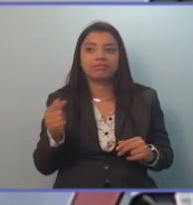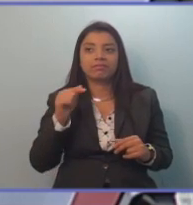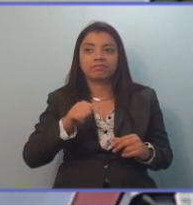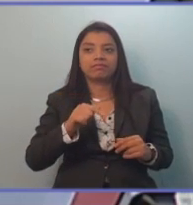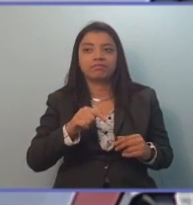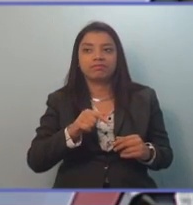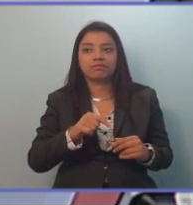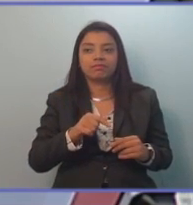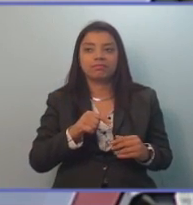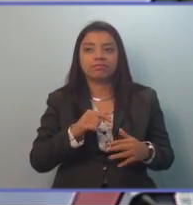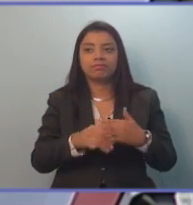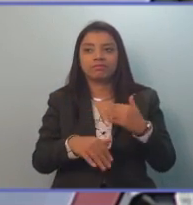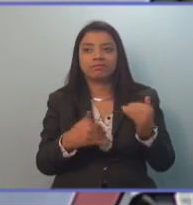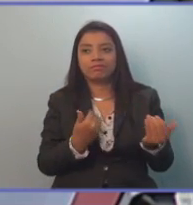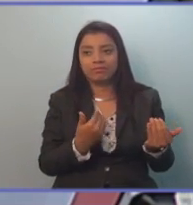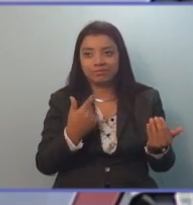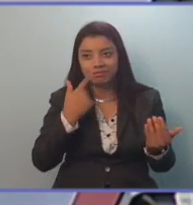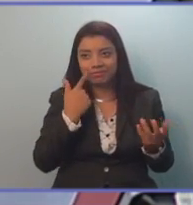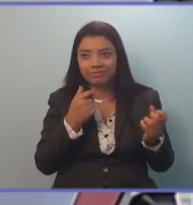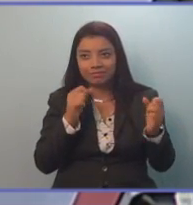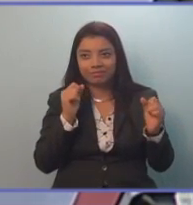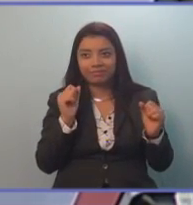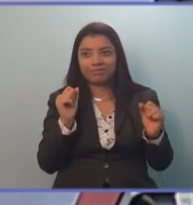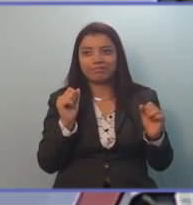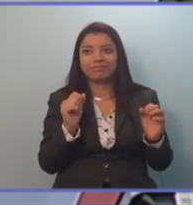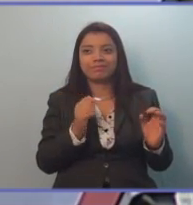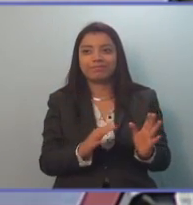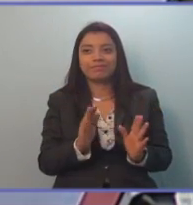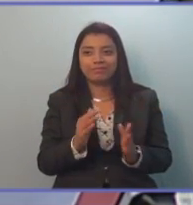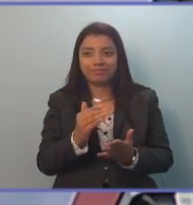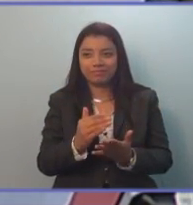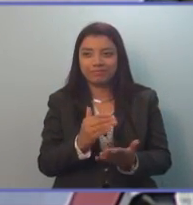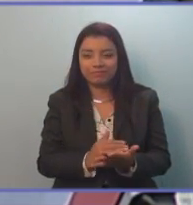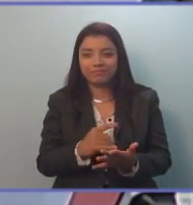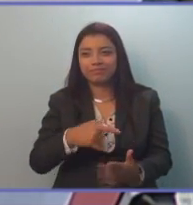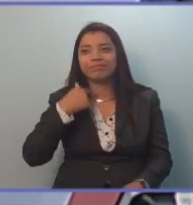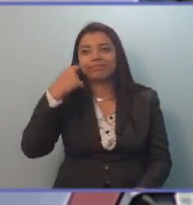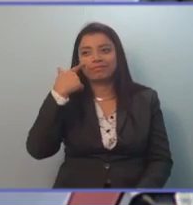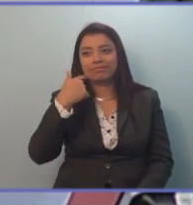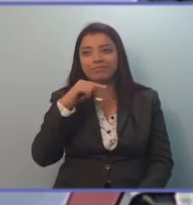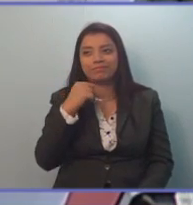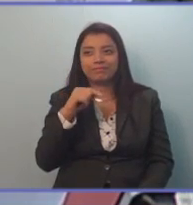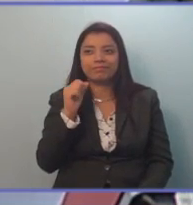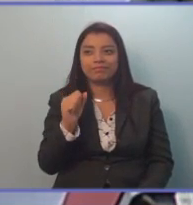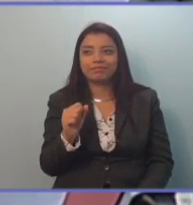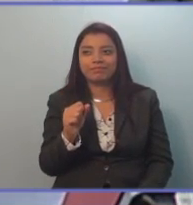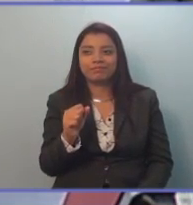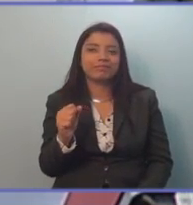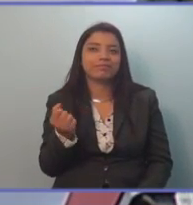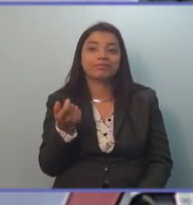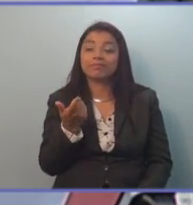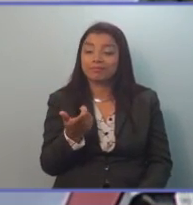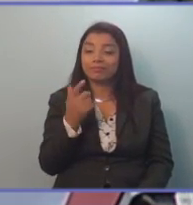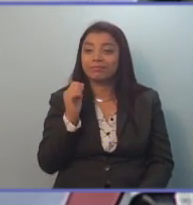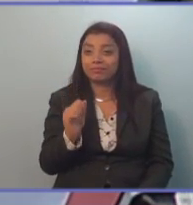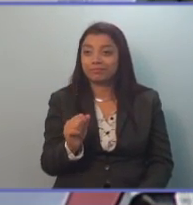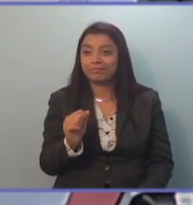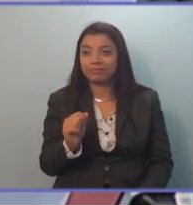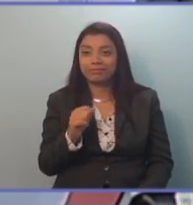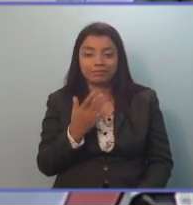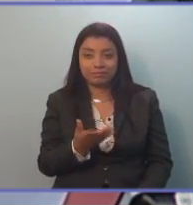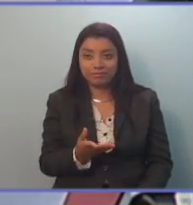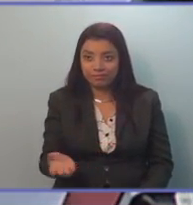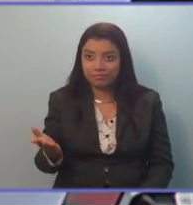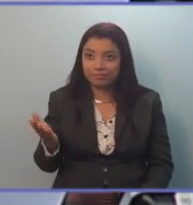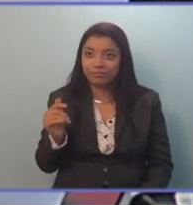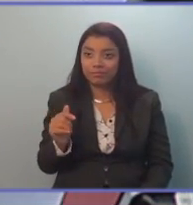y sea su objeto, y las situaciones en que la Junta General Extraordinaria de Tenedores de Valores